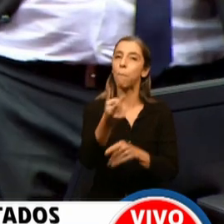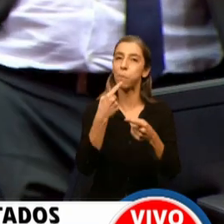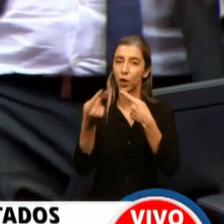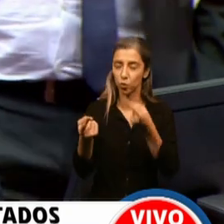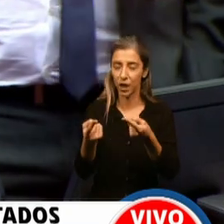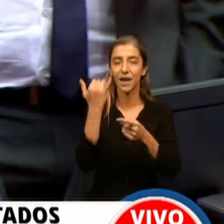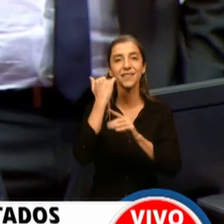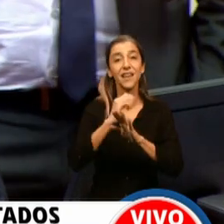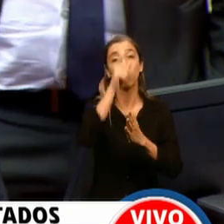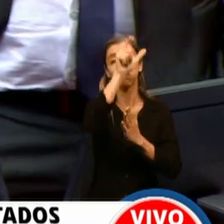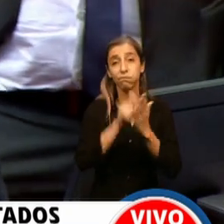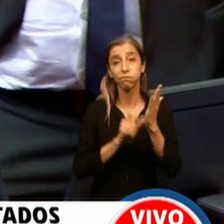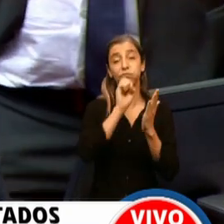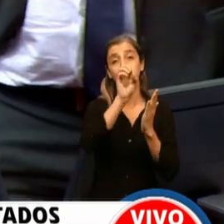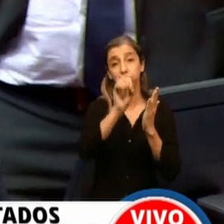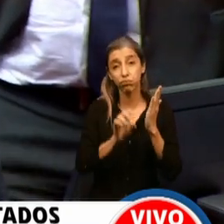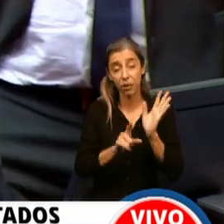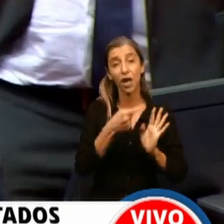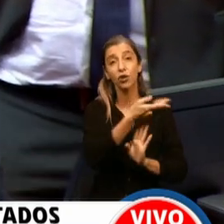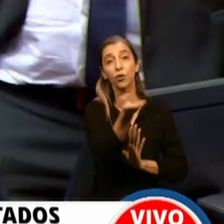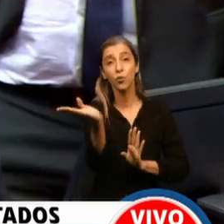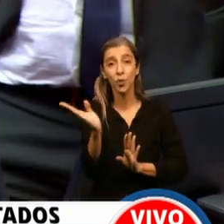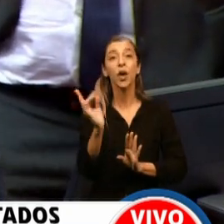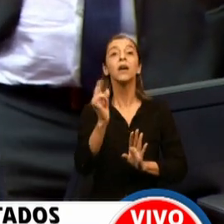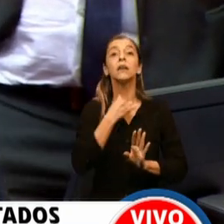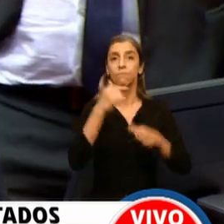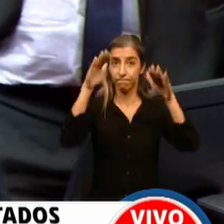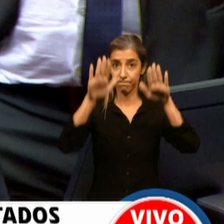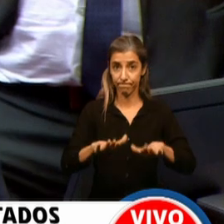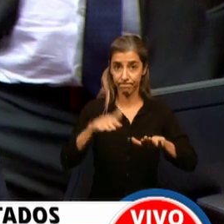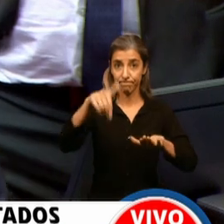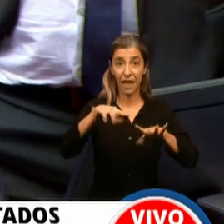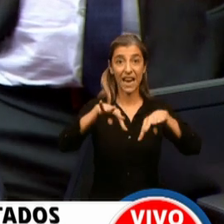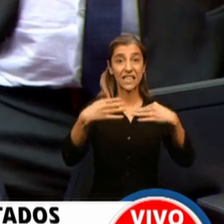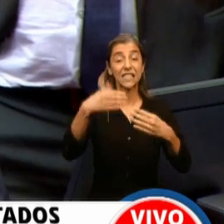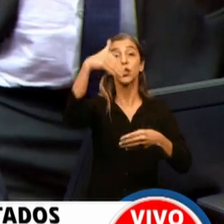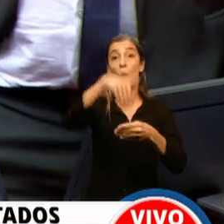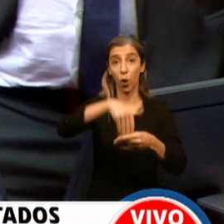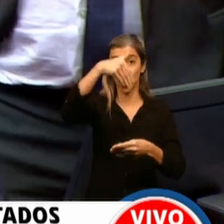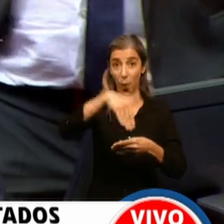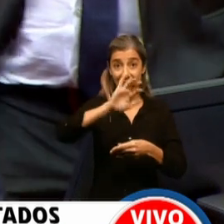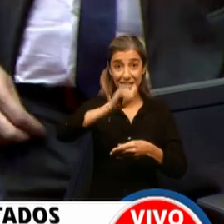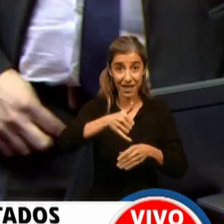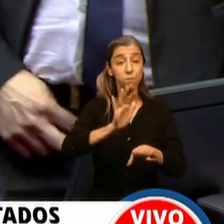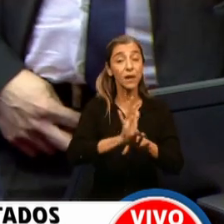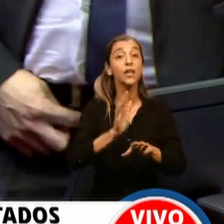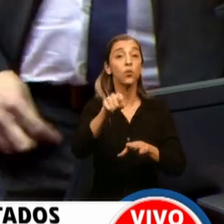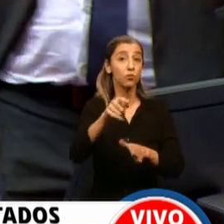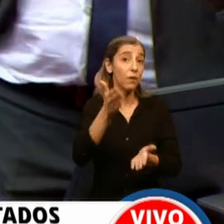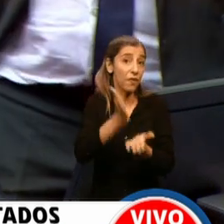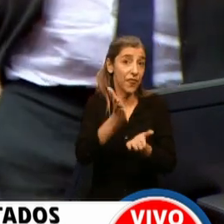mencionado manifestaron su voluntad de quedarse adentro del recinto a votar ya han ejercido su derecho a